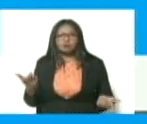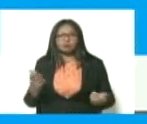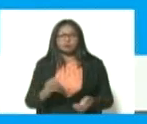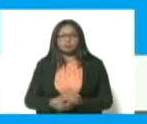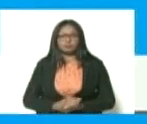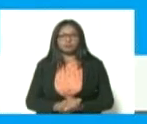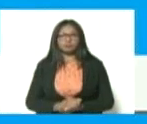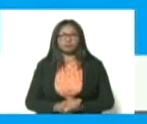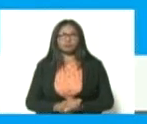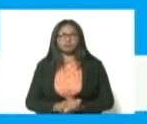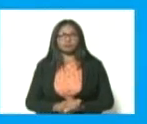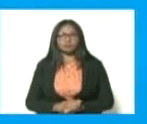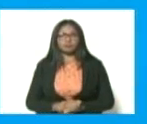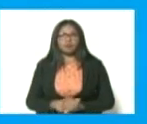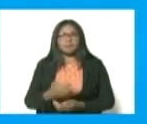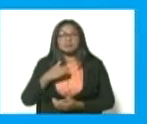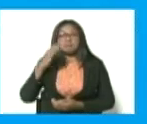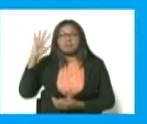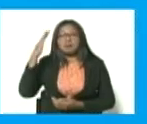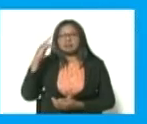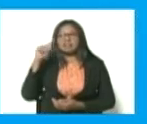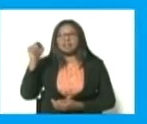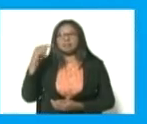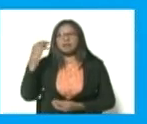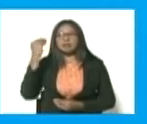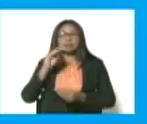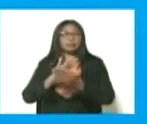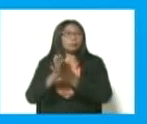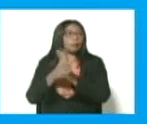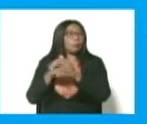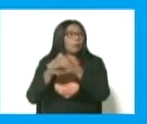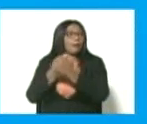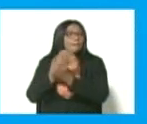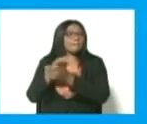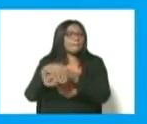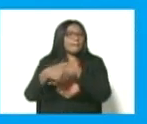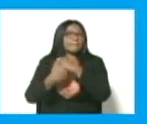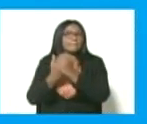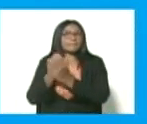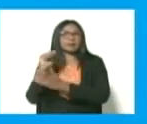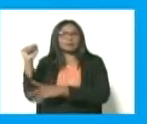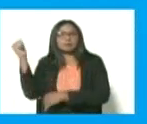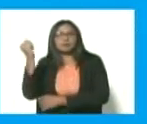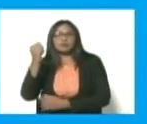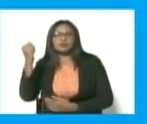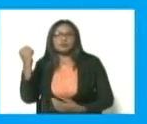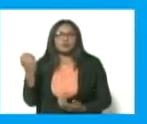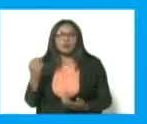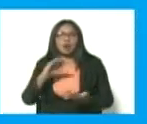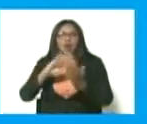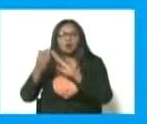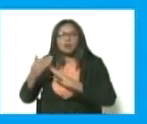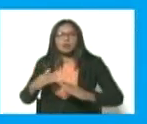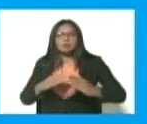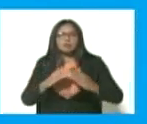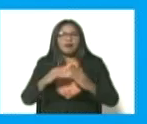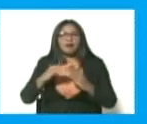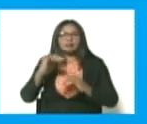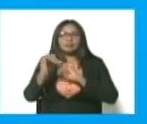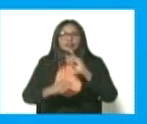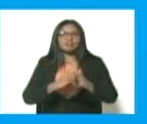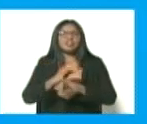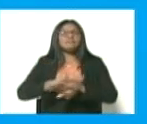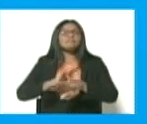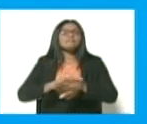Así que me parece que él trata de lavarse la cara. Es una operación para lavarle la cara a Duque en la comunidad internacional. Porque